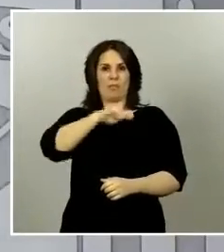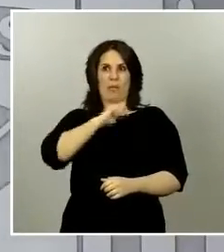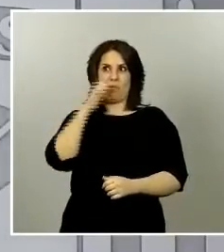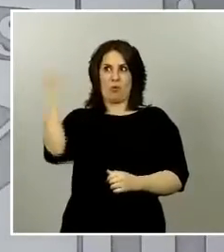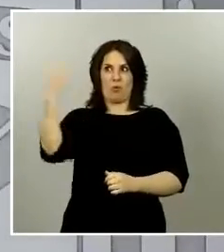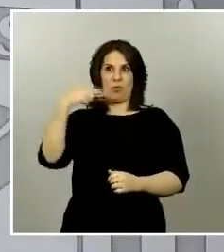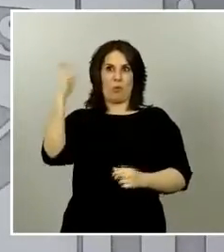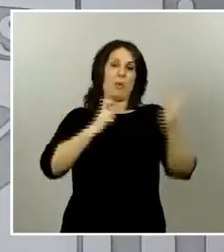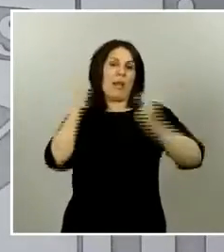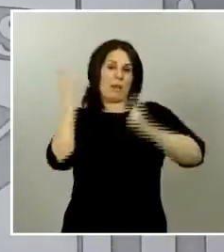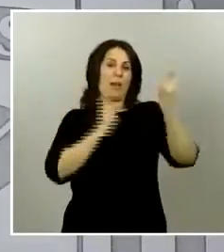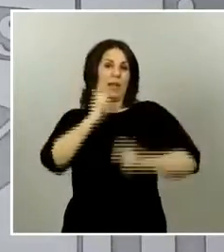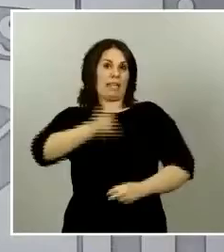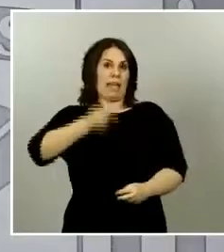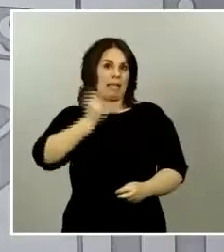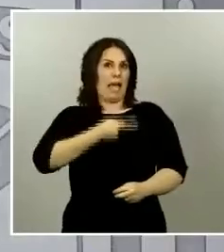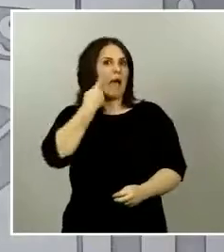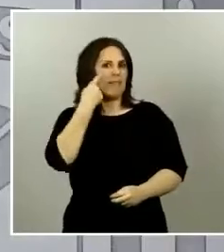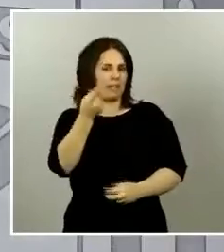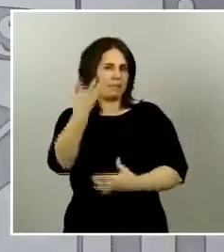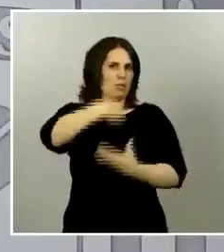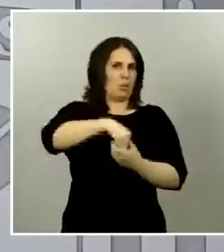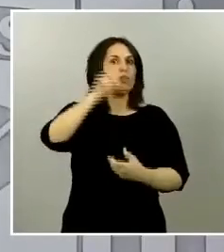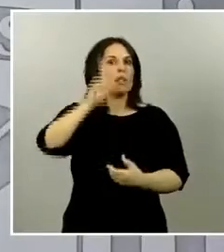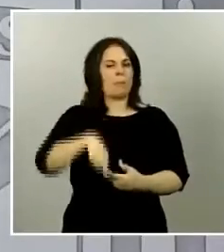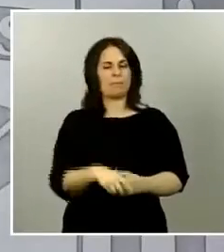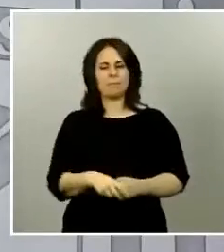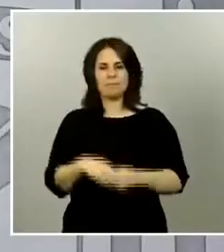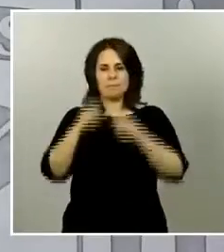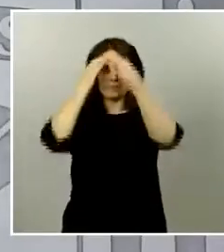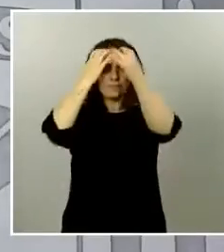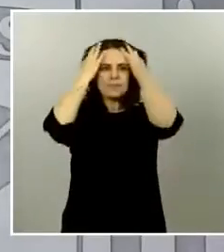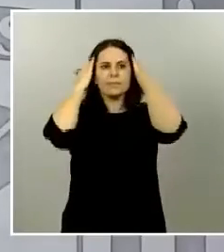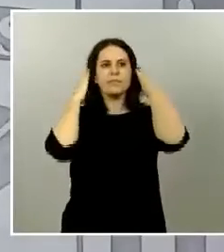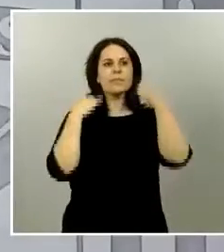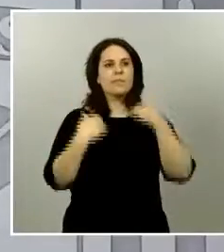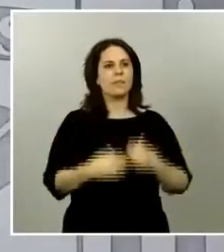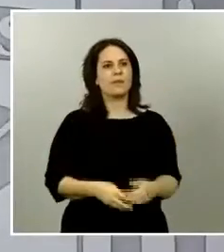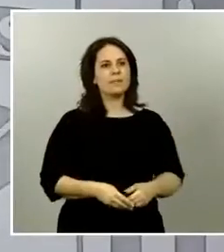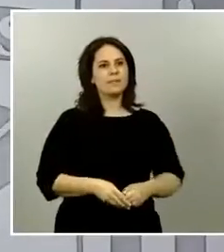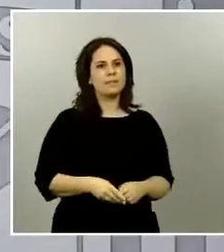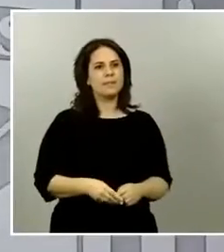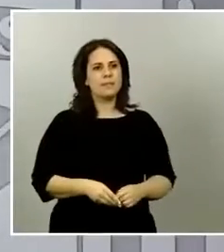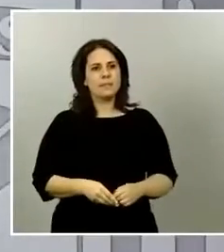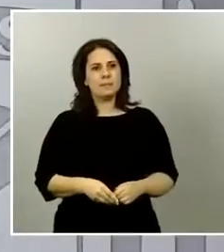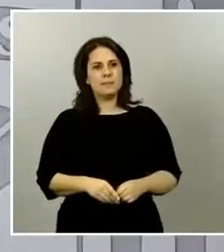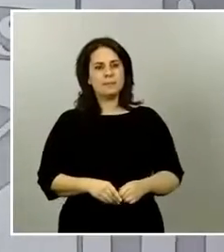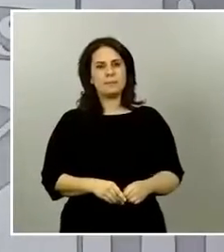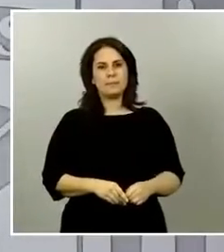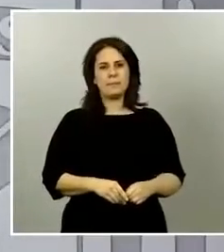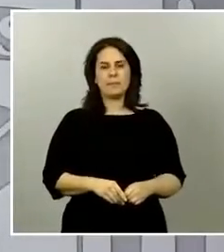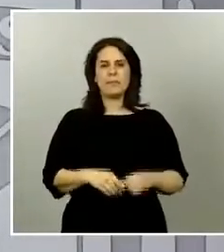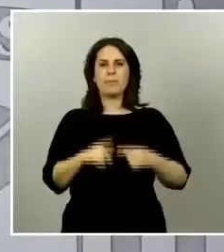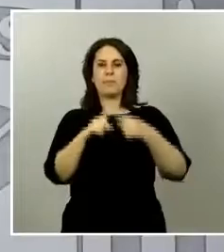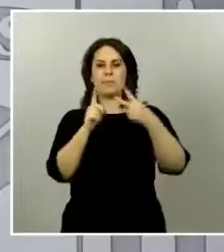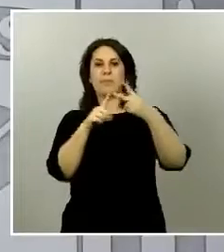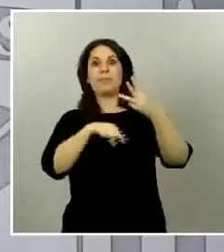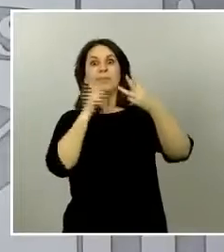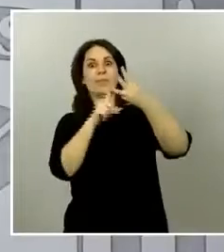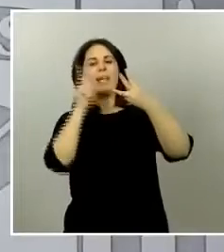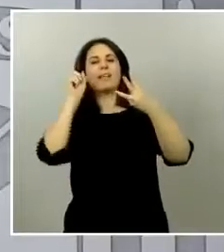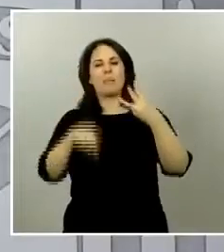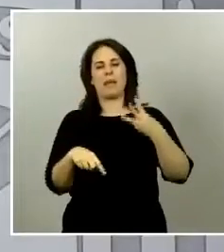Alemania, son países muy importantes para el turismo español que se pueda plantear. Y en tercer lugar, en esa